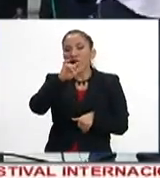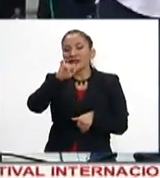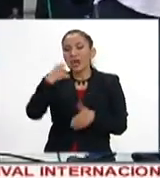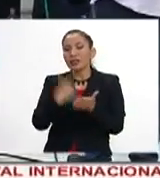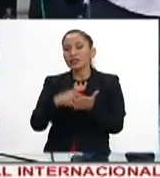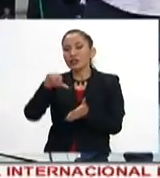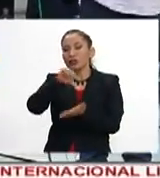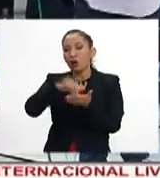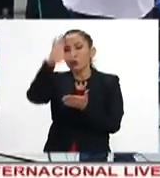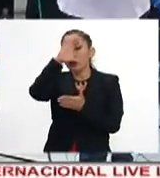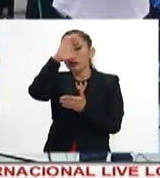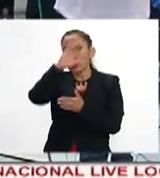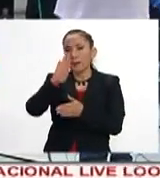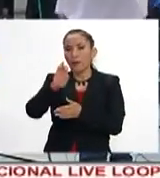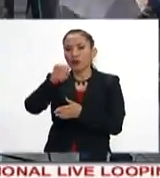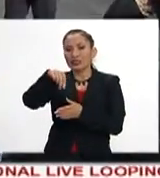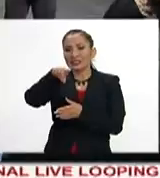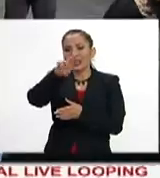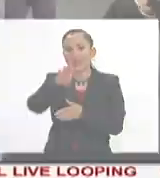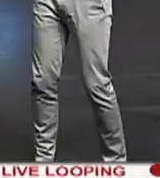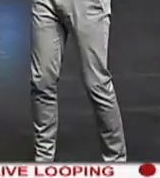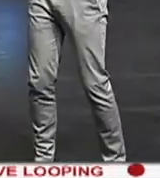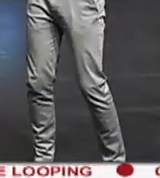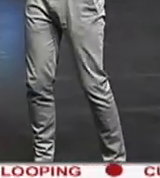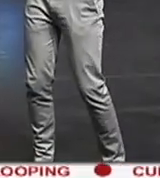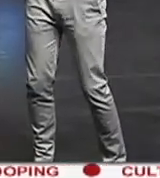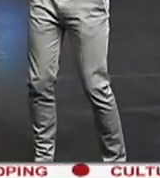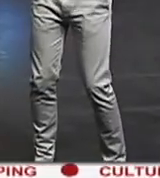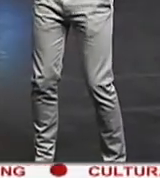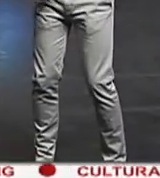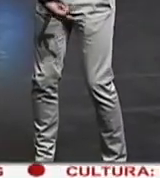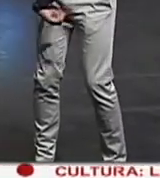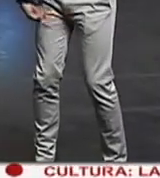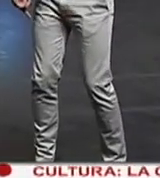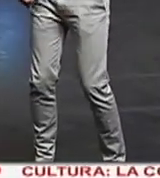Centro Cultural del Bosque.